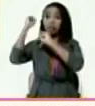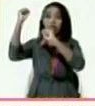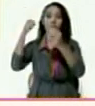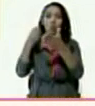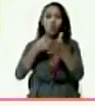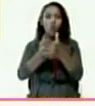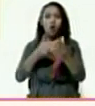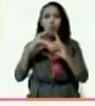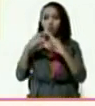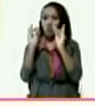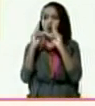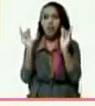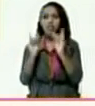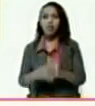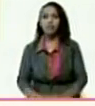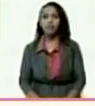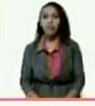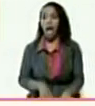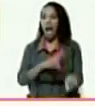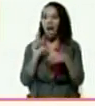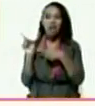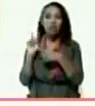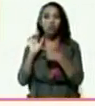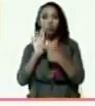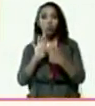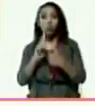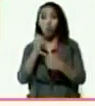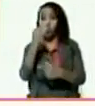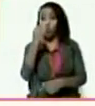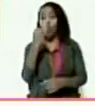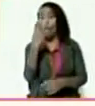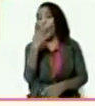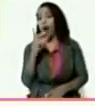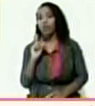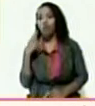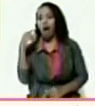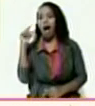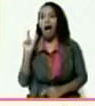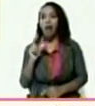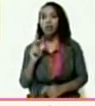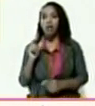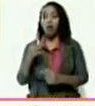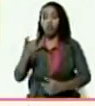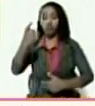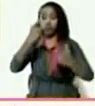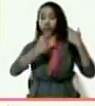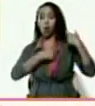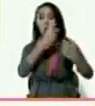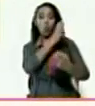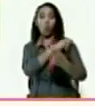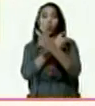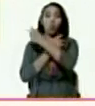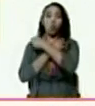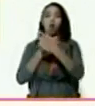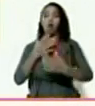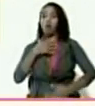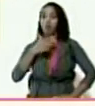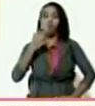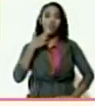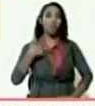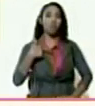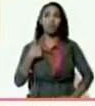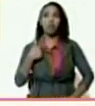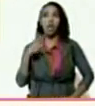puentes. Ahí hay unos cuantos condecorados de ese día aquí. La señora periodista